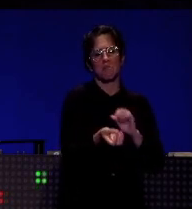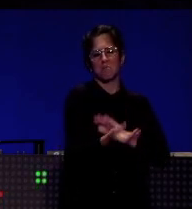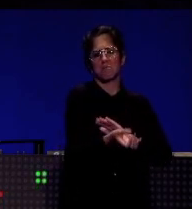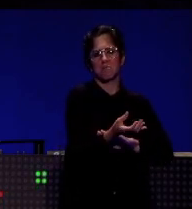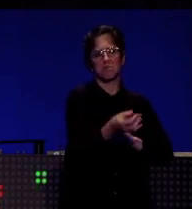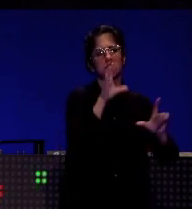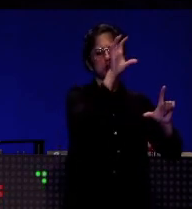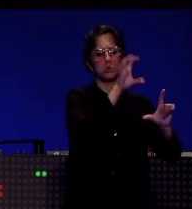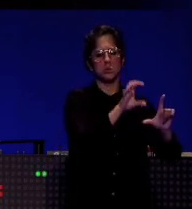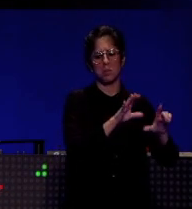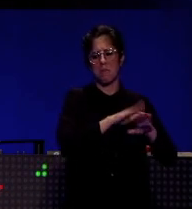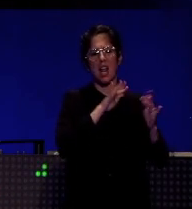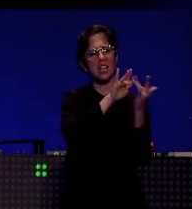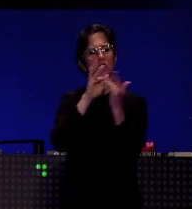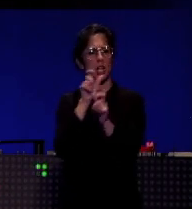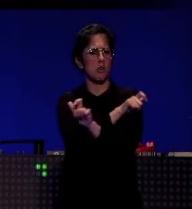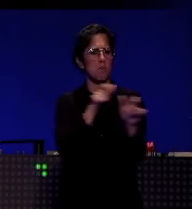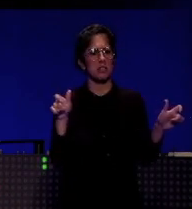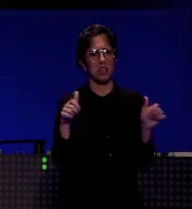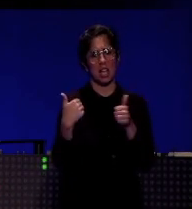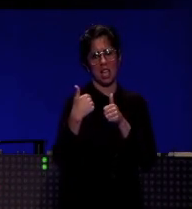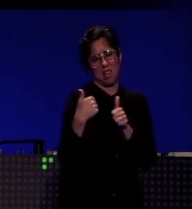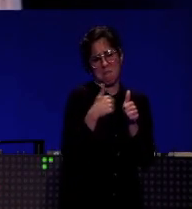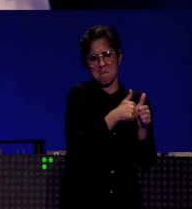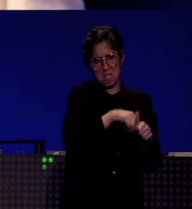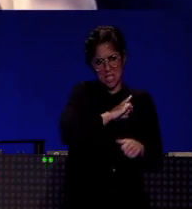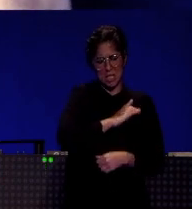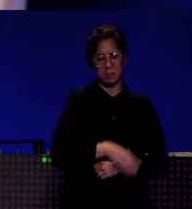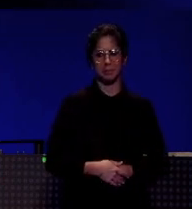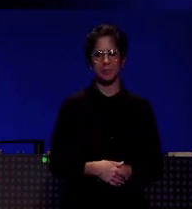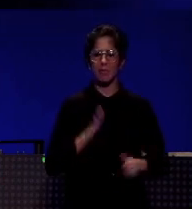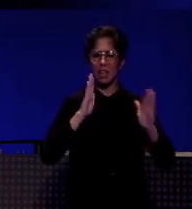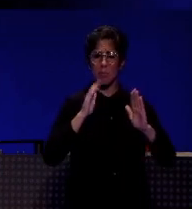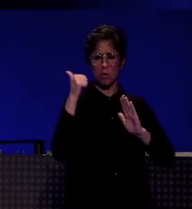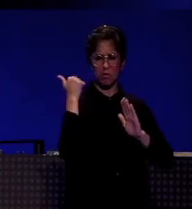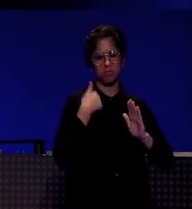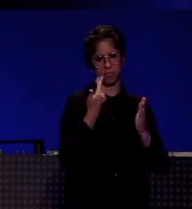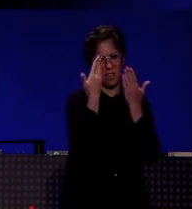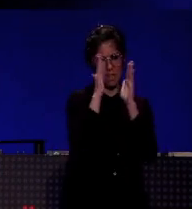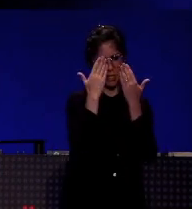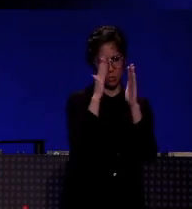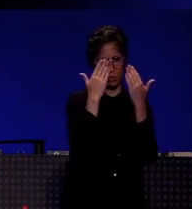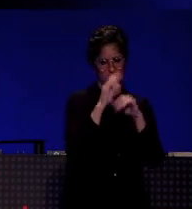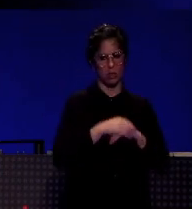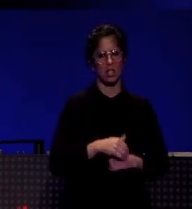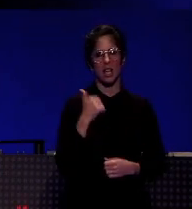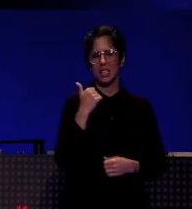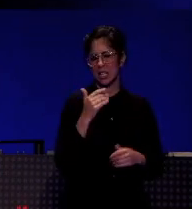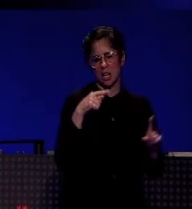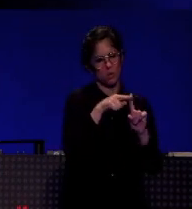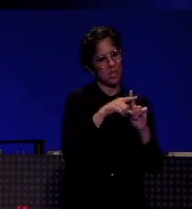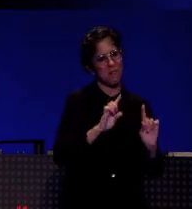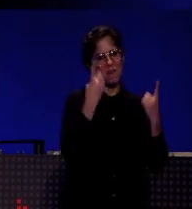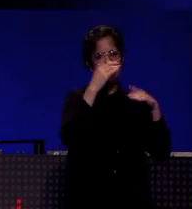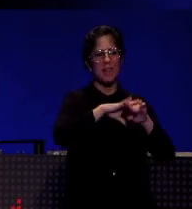seguían en esta época yo utilizaba facebook que era la red social bueno que más utilizaba para estar en contacto con la familia